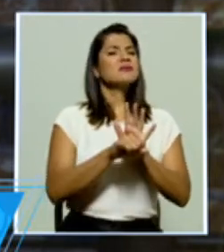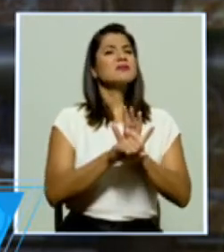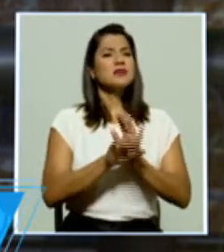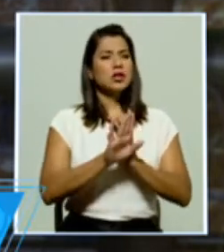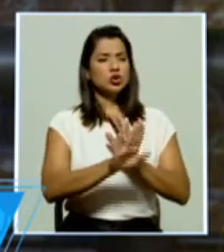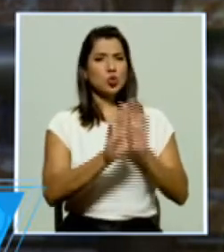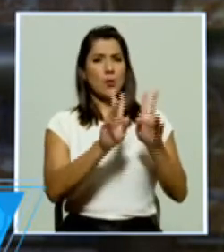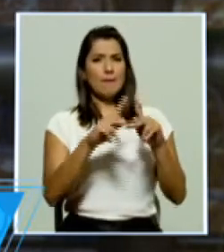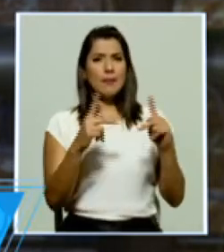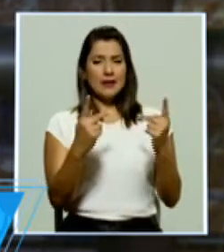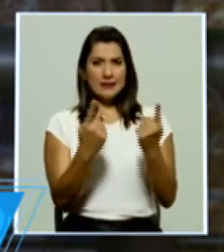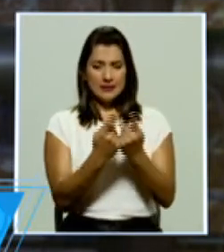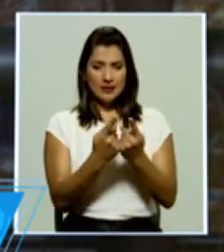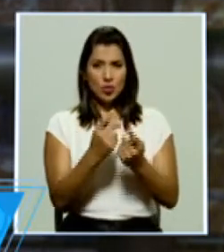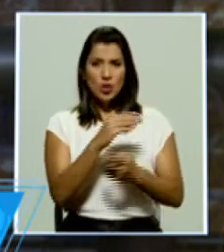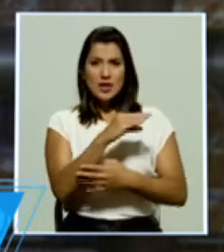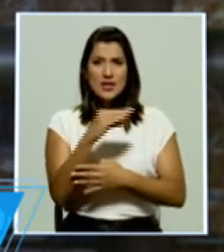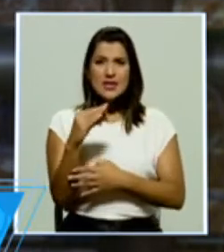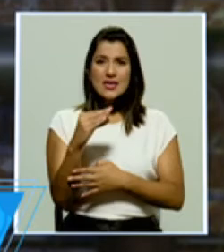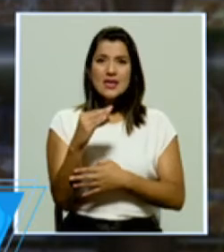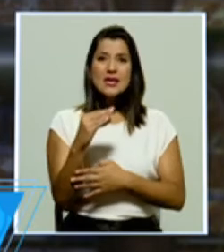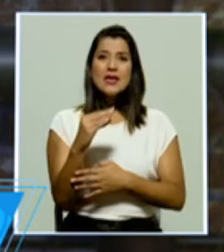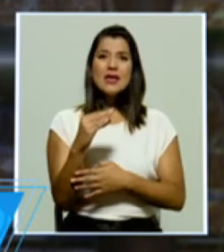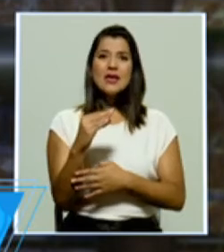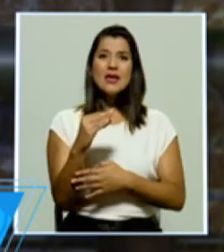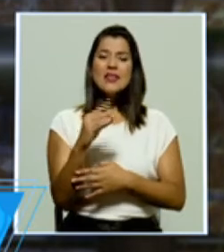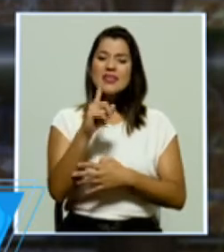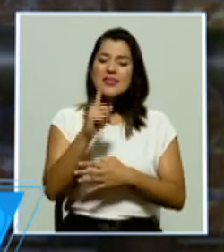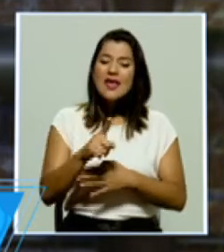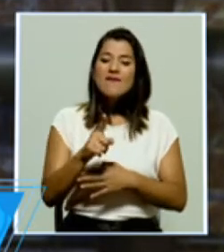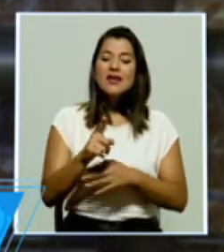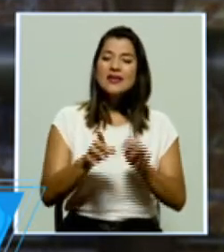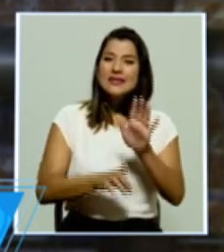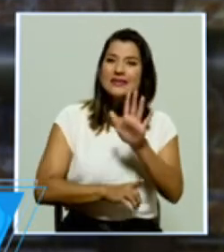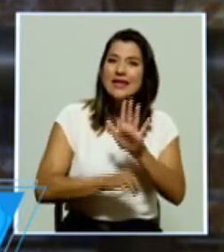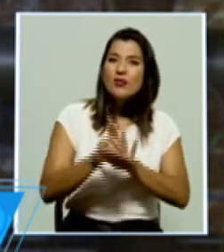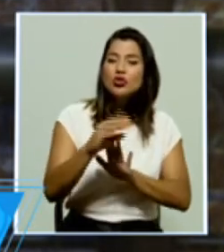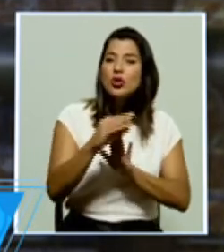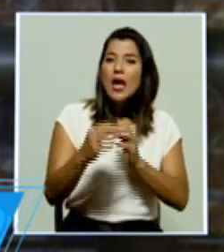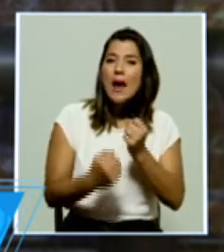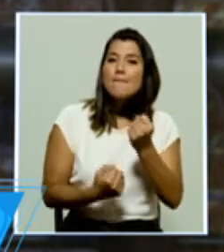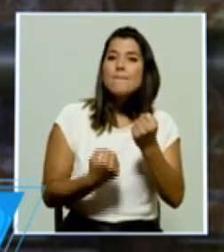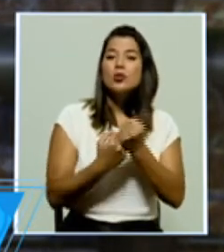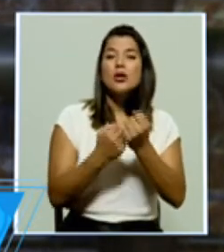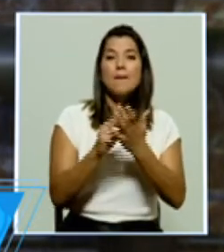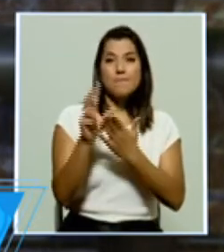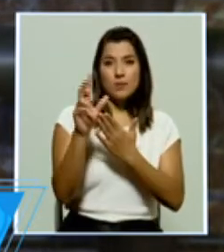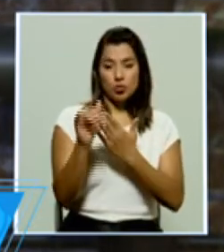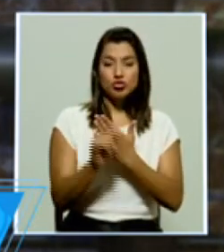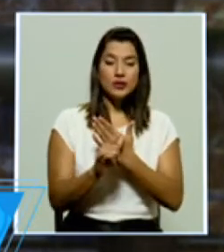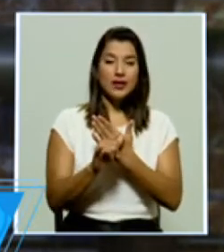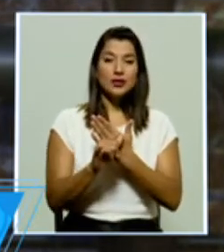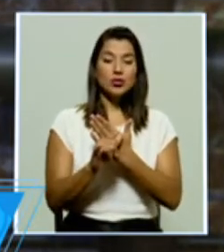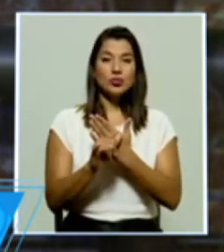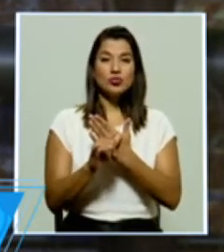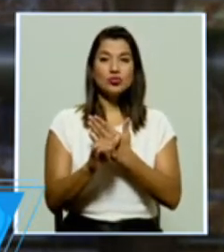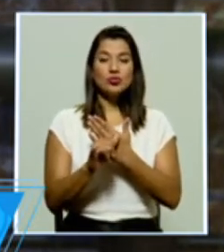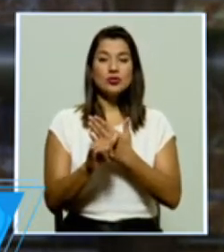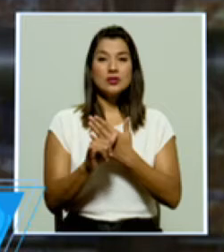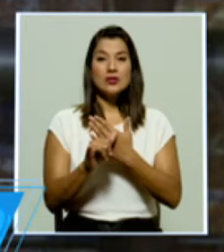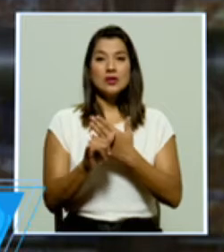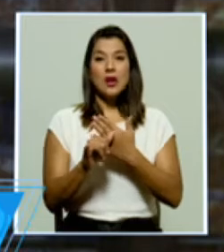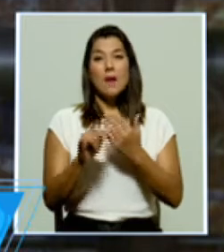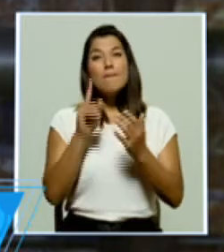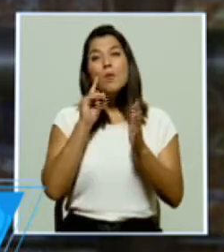y plantear, desarrollar y apoyar en los proyectos que le lleguen, por ejemplo